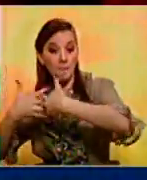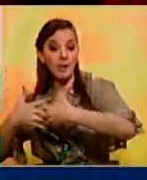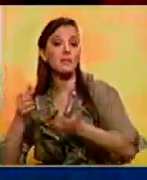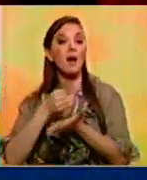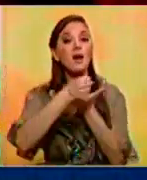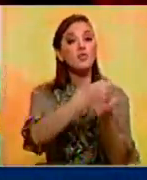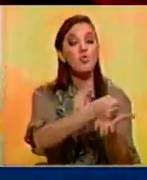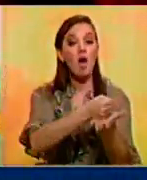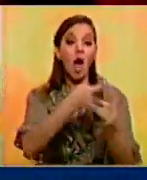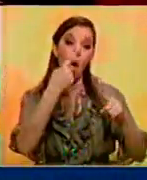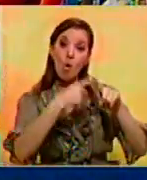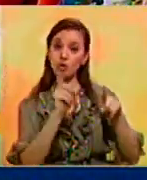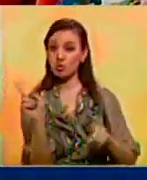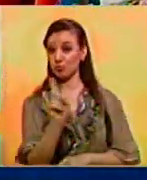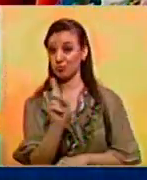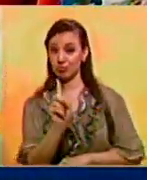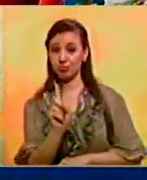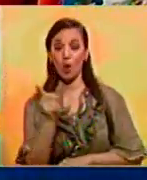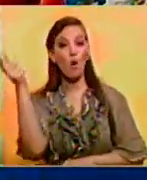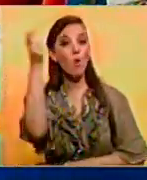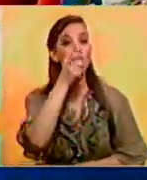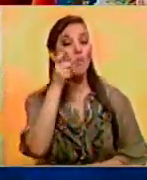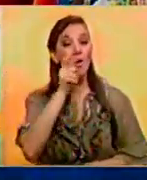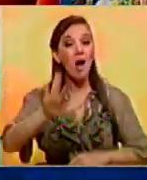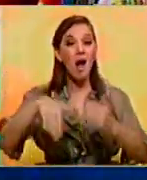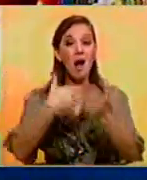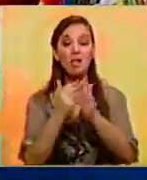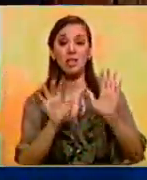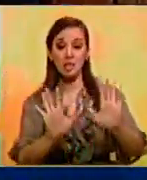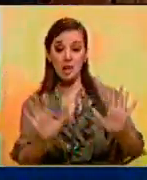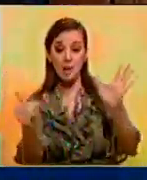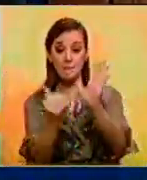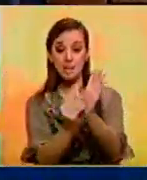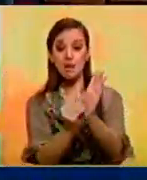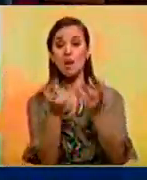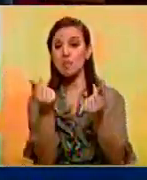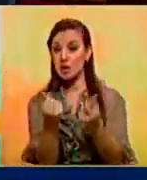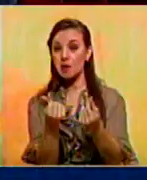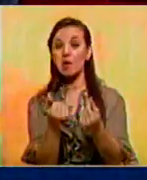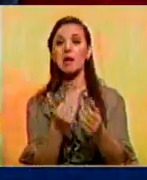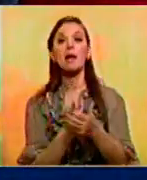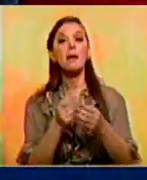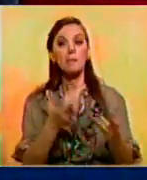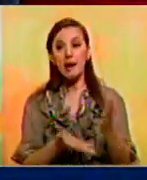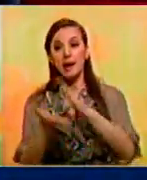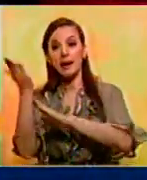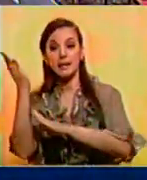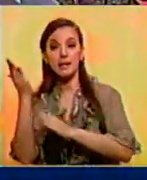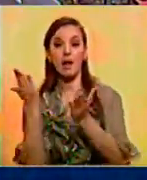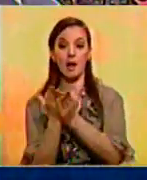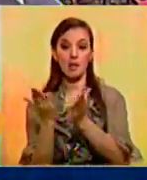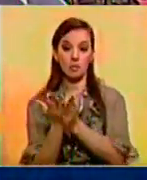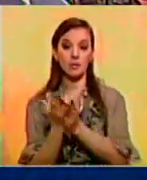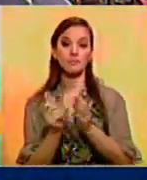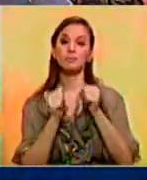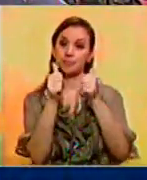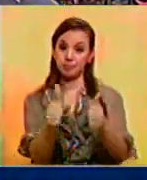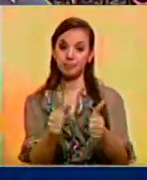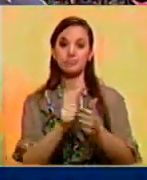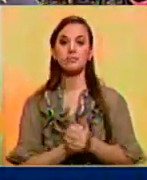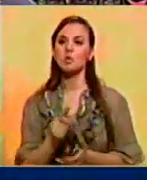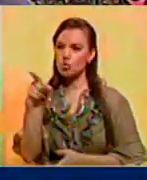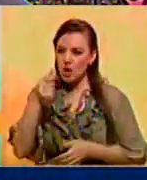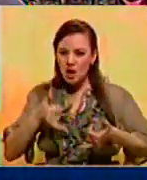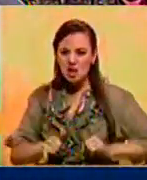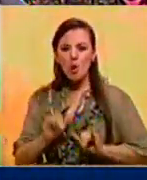rebuscarse para completarlos hasta 10.000 bolívares, que pueden gastarse para el regreso a clases. ¿Cuántos hijos tiene usted?